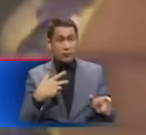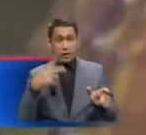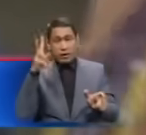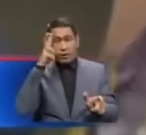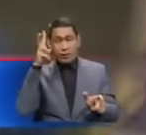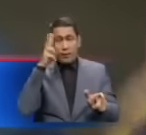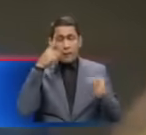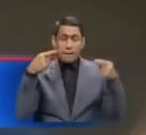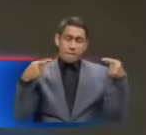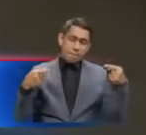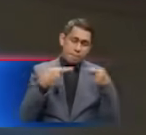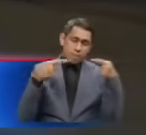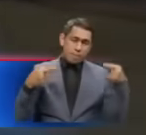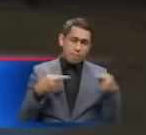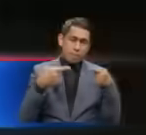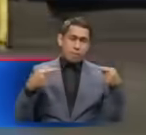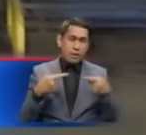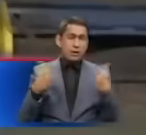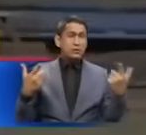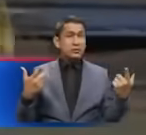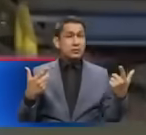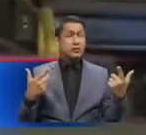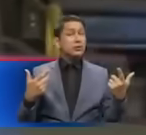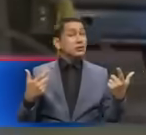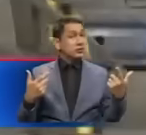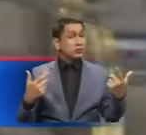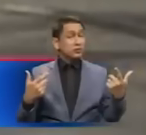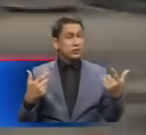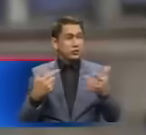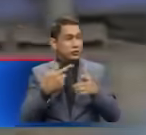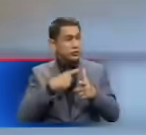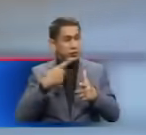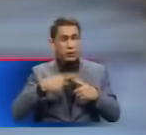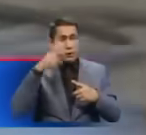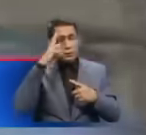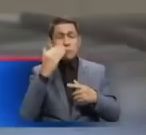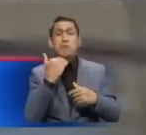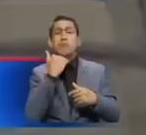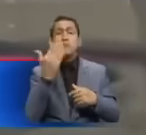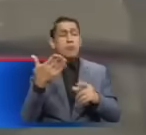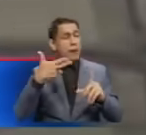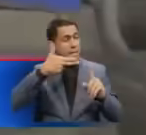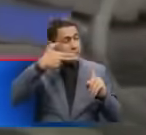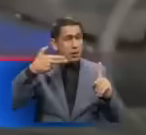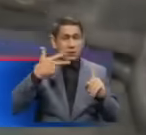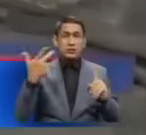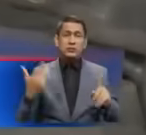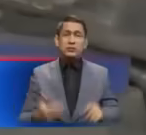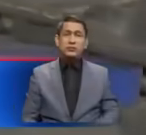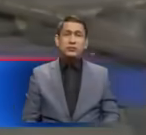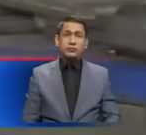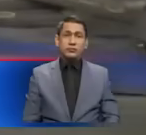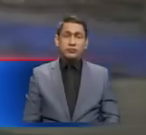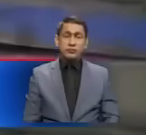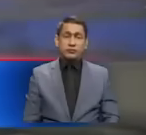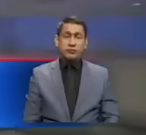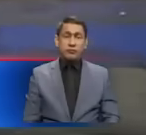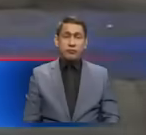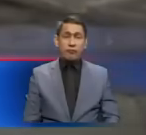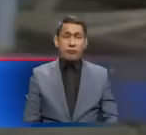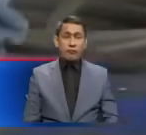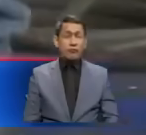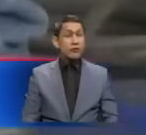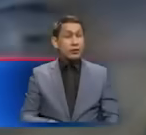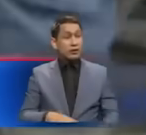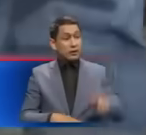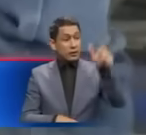dándole, entonces el cliente como no se había dejado, no sé cómo era, y disparó ahí. O sea, la bala pega, pero no le pega al señor. El señor se esconde atrás